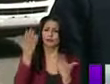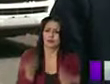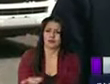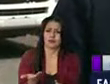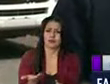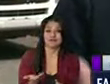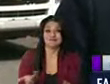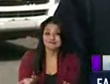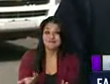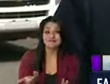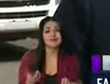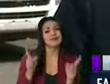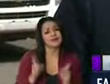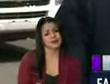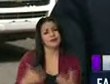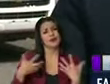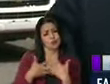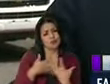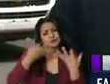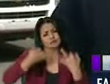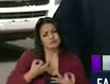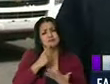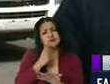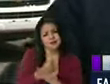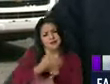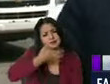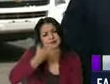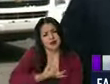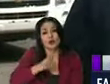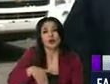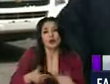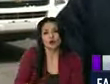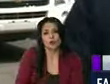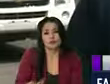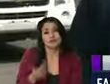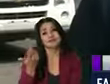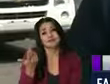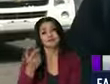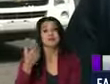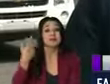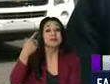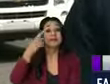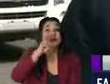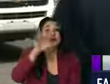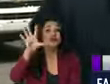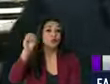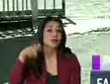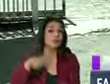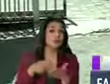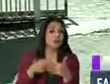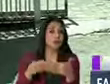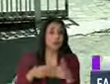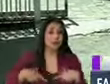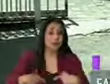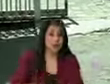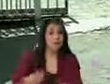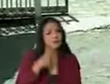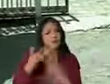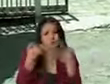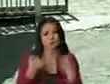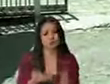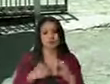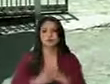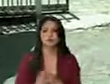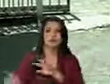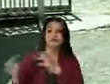pánicos. Entonces hay que unirnos, ¿no? Porque mire, no es posible que más de medio millón hayamos gastado en estas 44 amenazas. Cada despliegue de